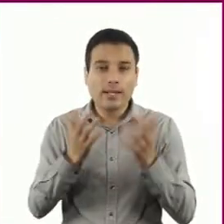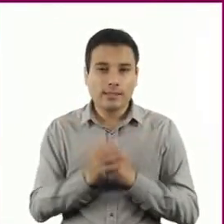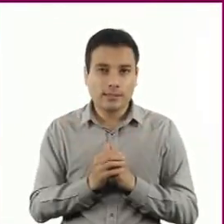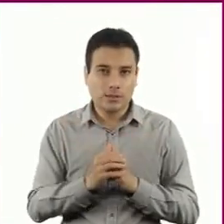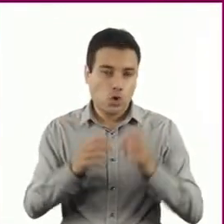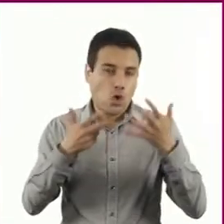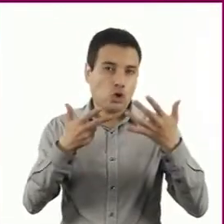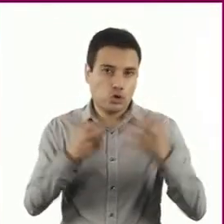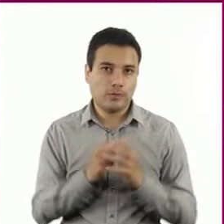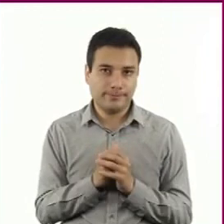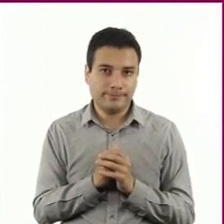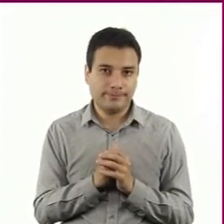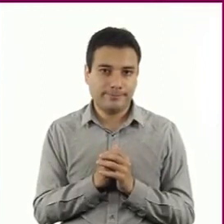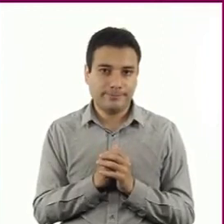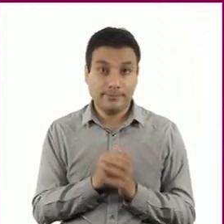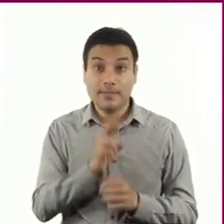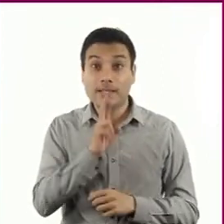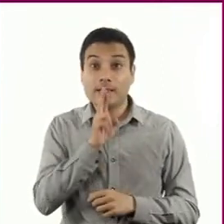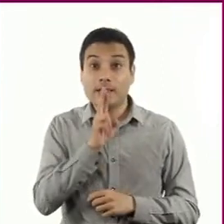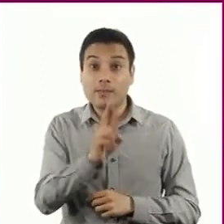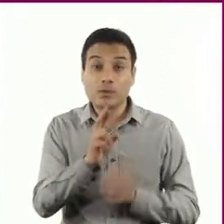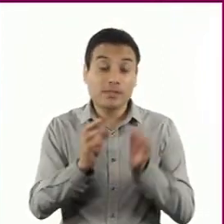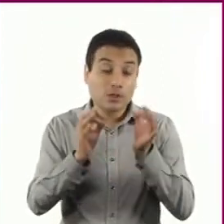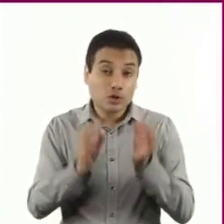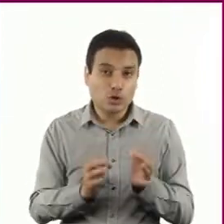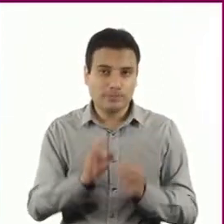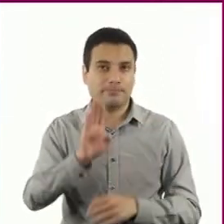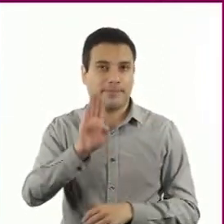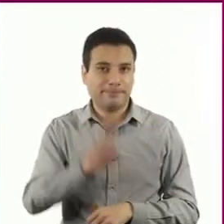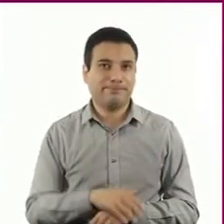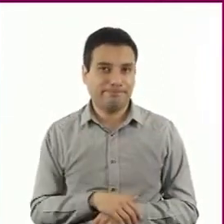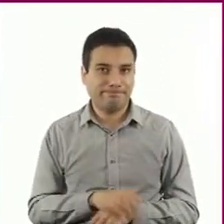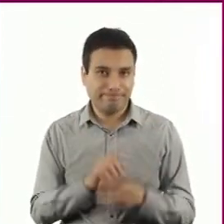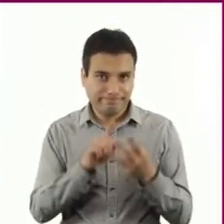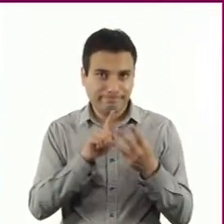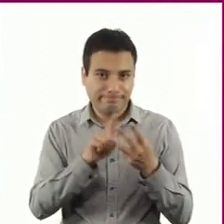decir, la respuesta correcta es la opción B,